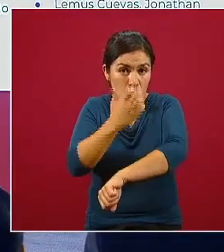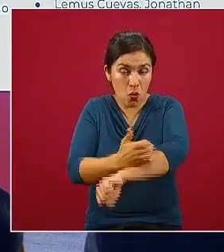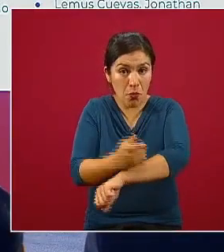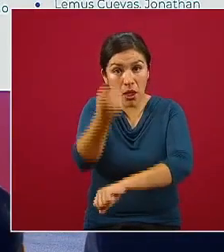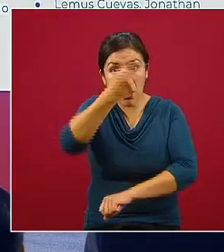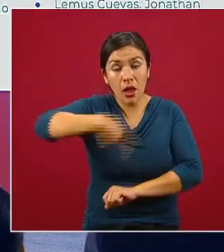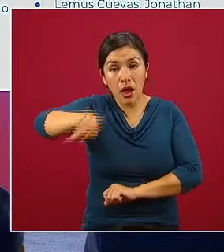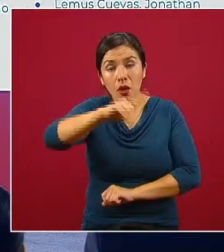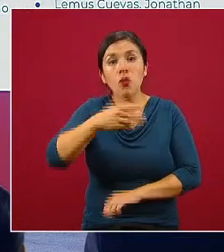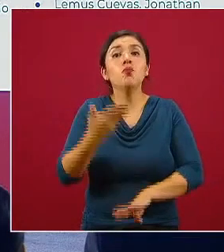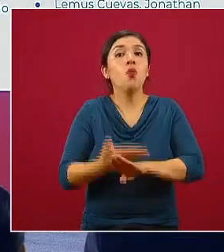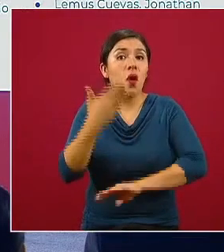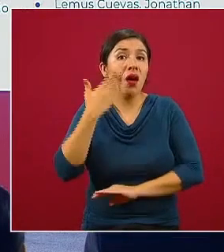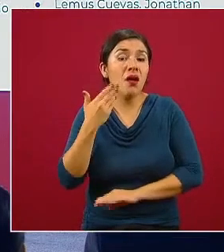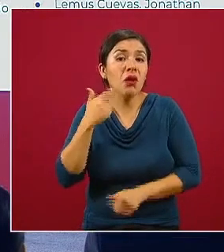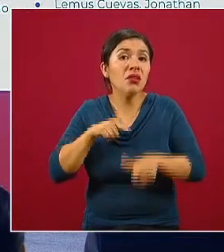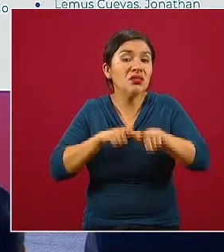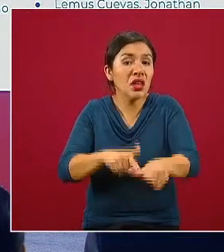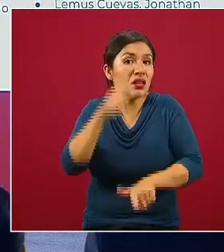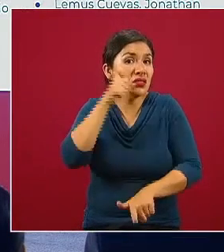quienes generosamente han estado